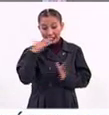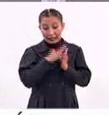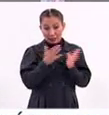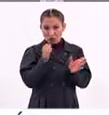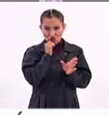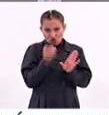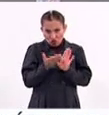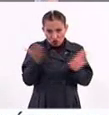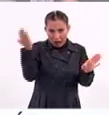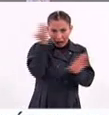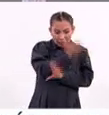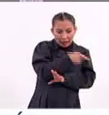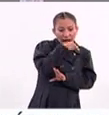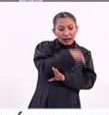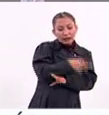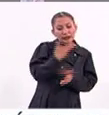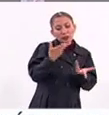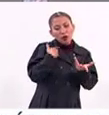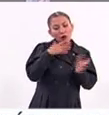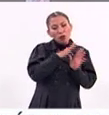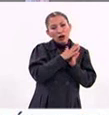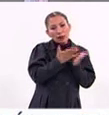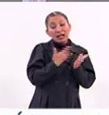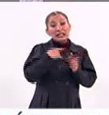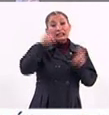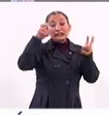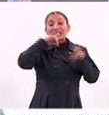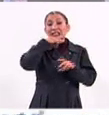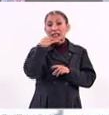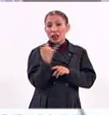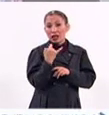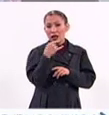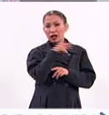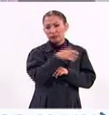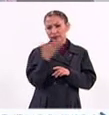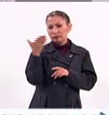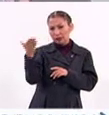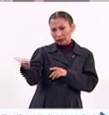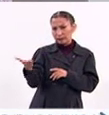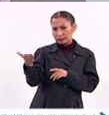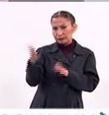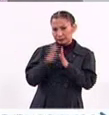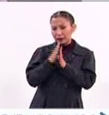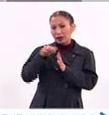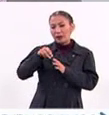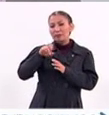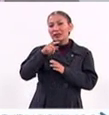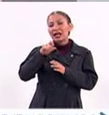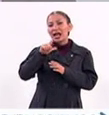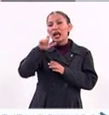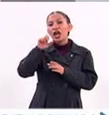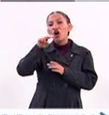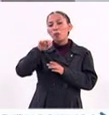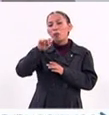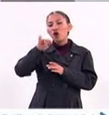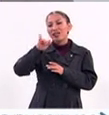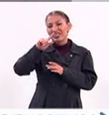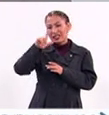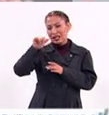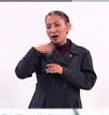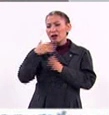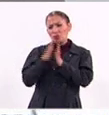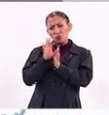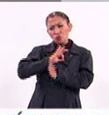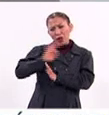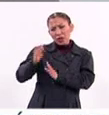libro existiera. Nosotros hicimos un número sobre Chile y le pedimos a don Miguel León Portilla que si nos podía